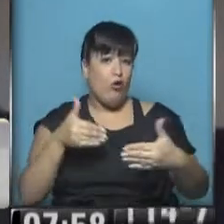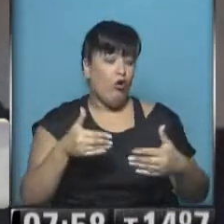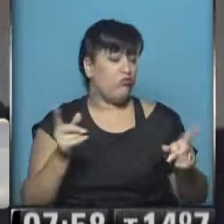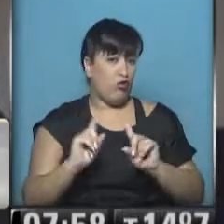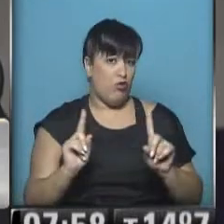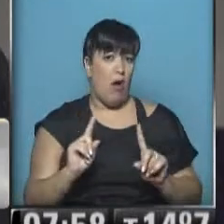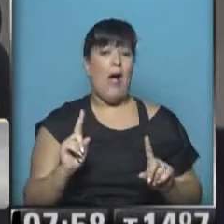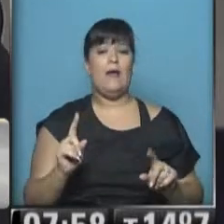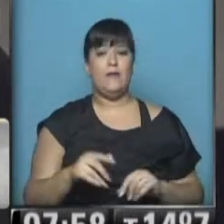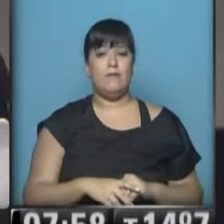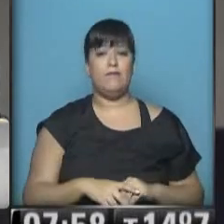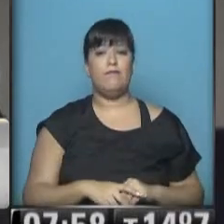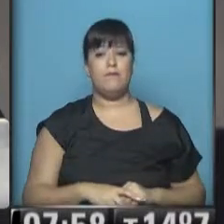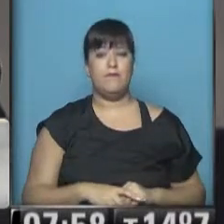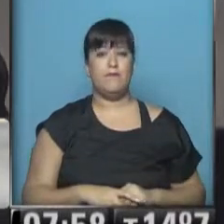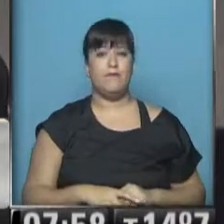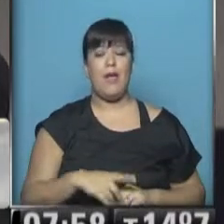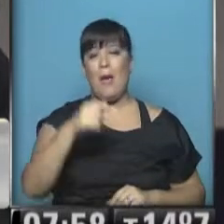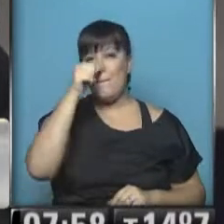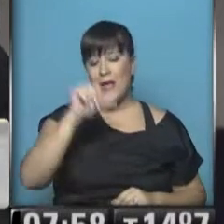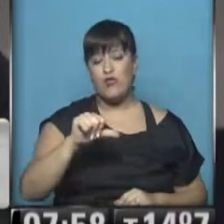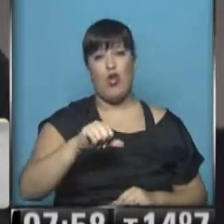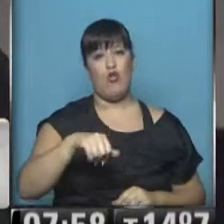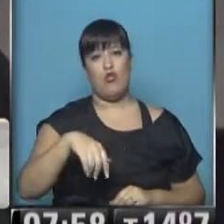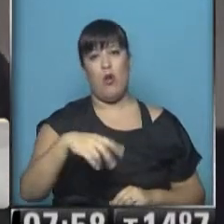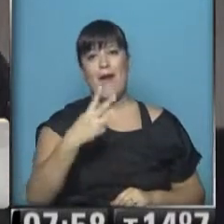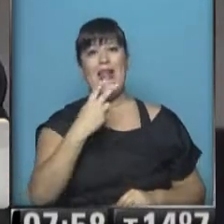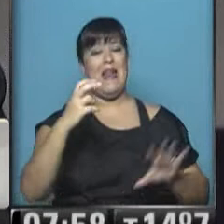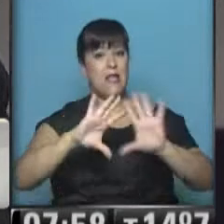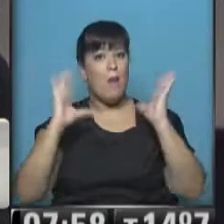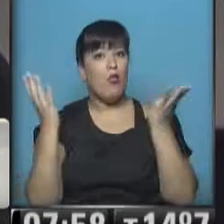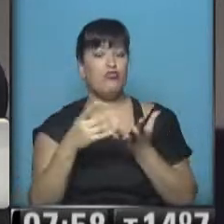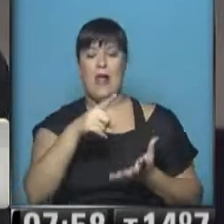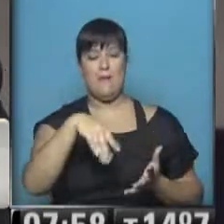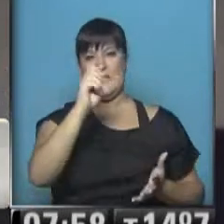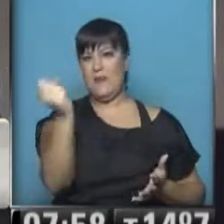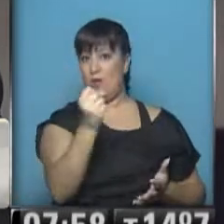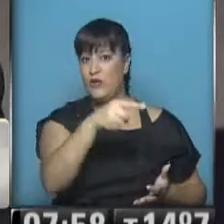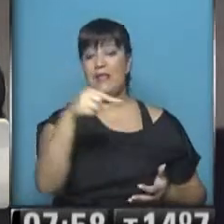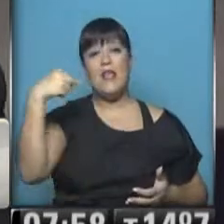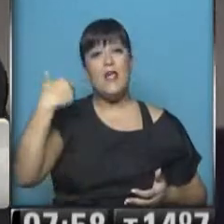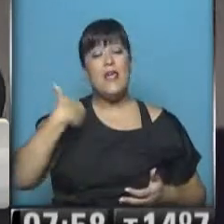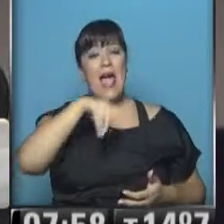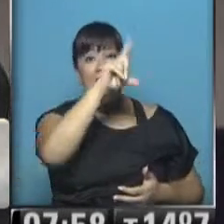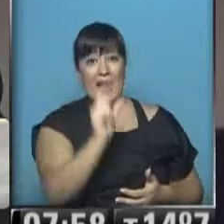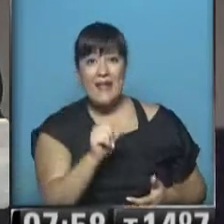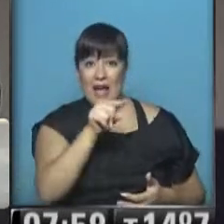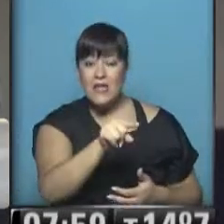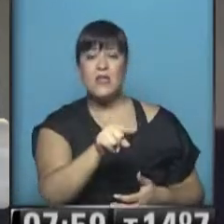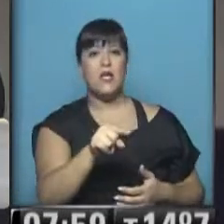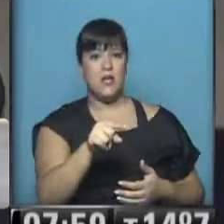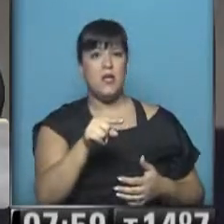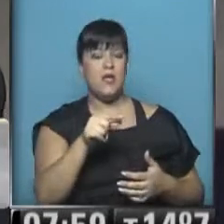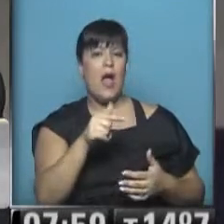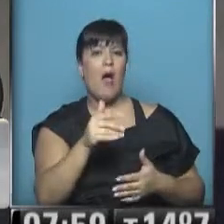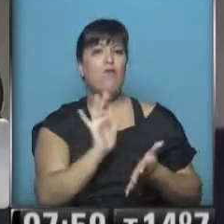demostró que pueda sustituir el que es el petróleo para la energía mundial y hoy argentina es una de las pocas zonas en el mundo que está mostrando esta